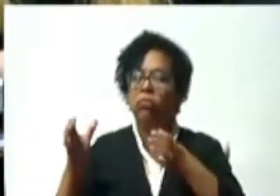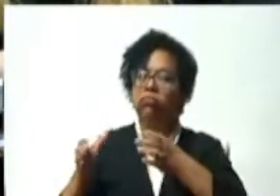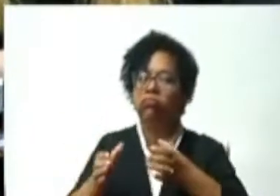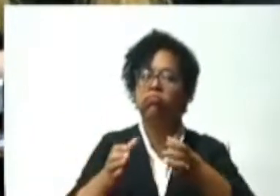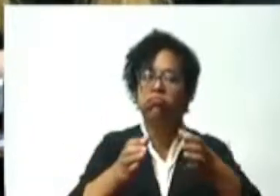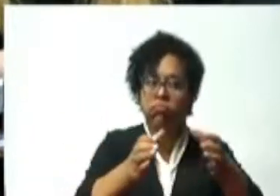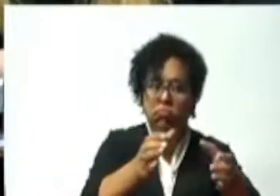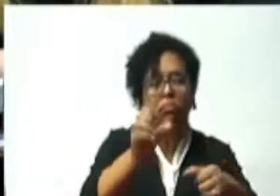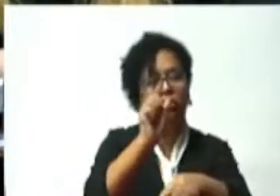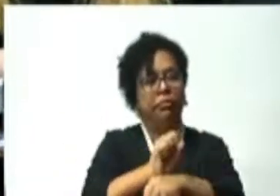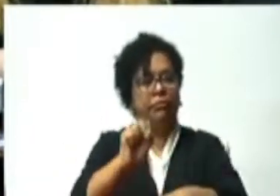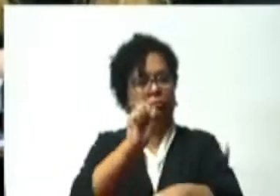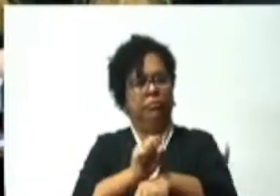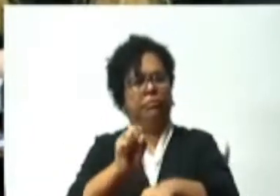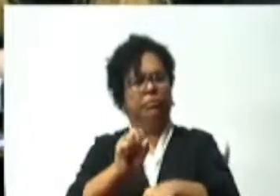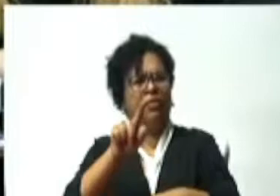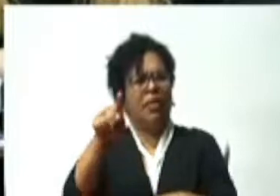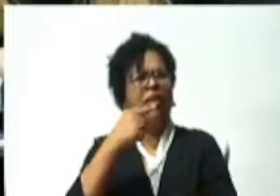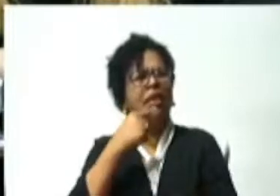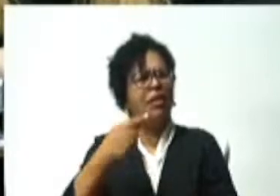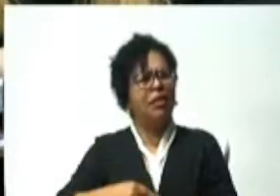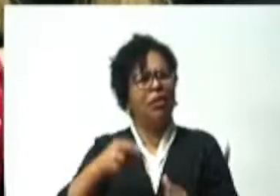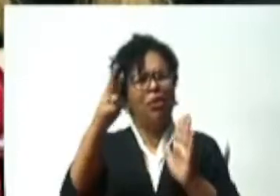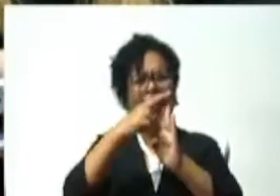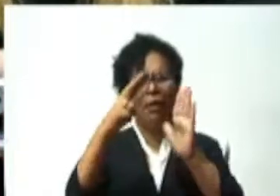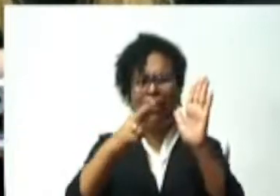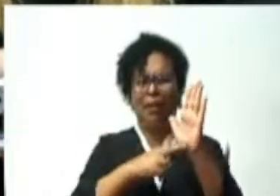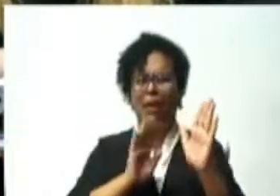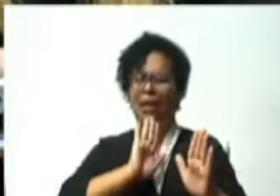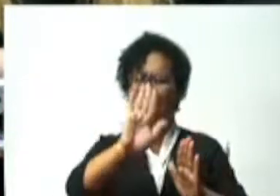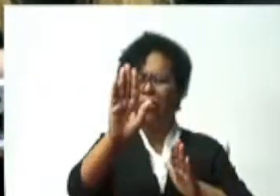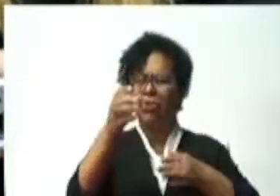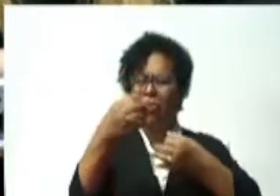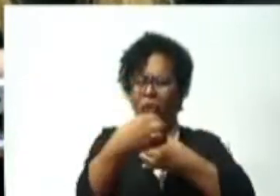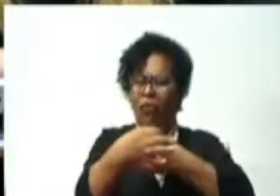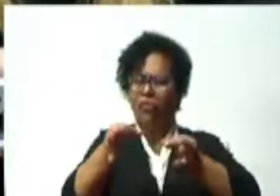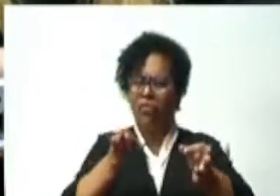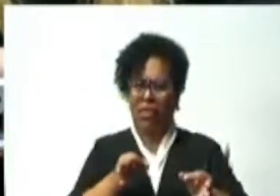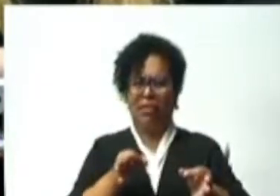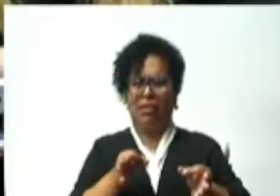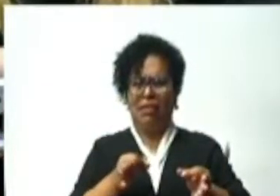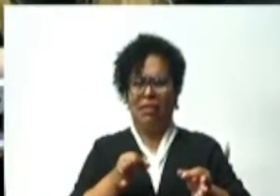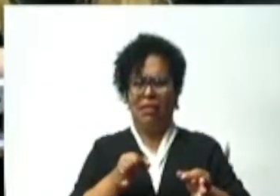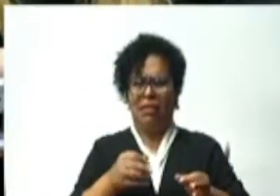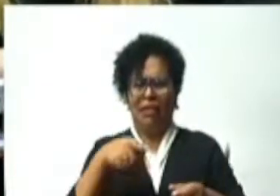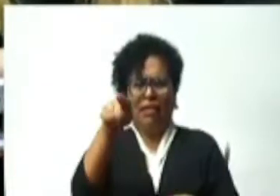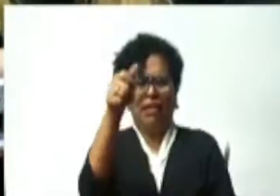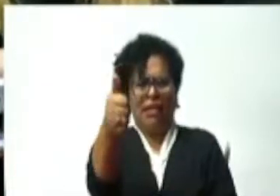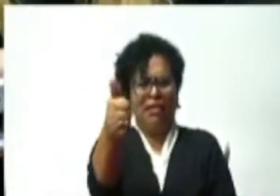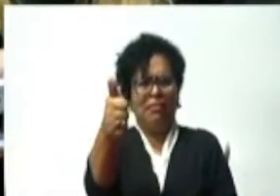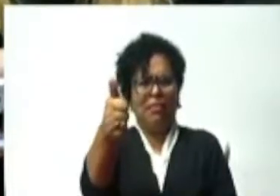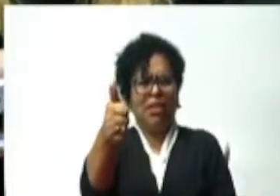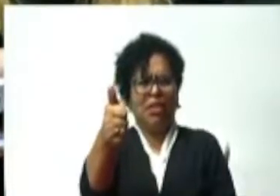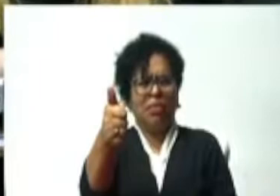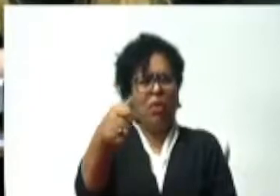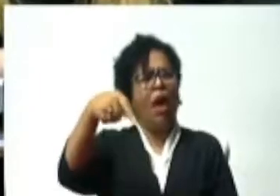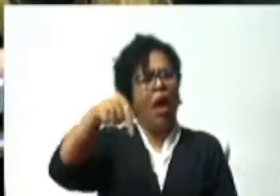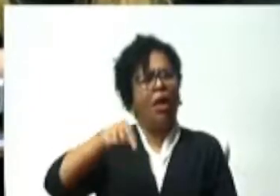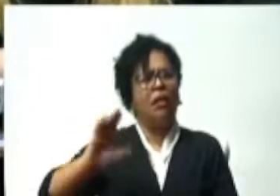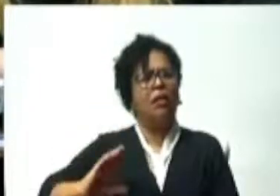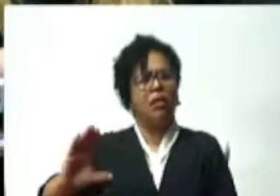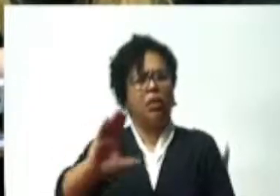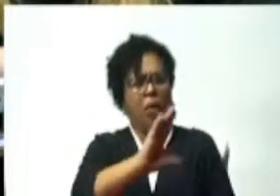reglas en su oficina las coloca él, no nosotros, que en el Congreso las poníamos nosotros, pero en su oficina era él, nosotros